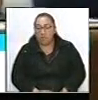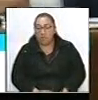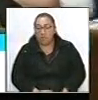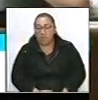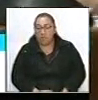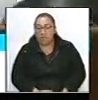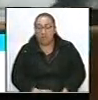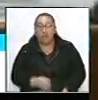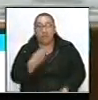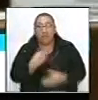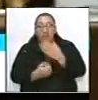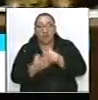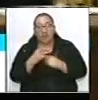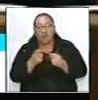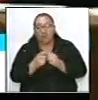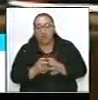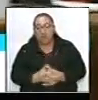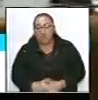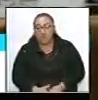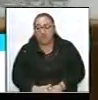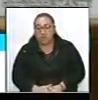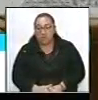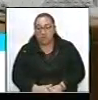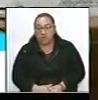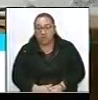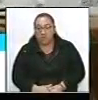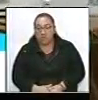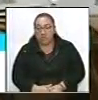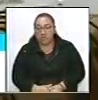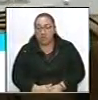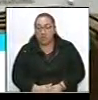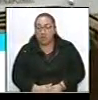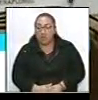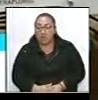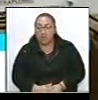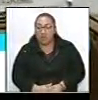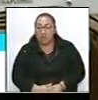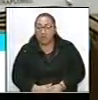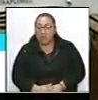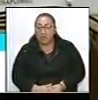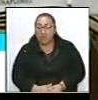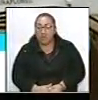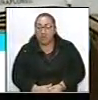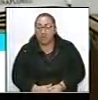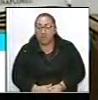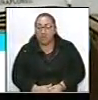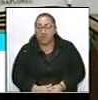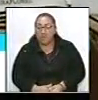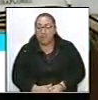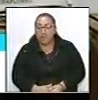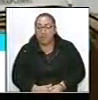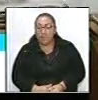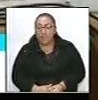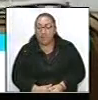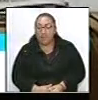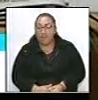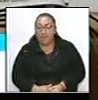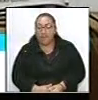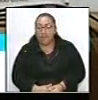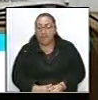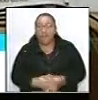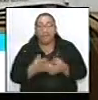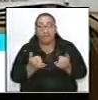Muy buenos días, señor congresistas, señores representantes de las municipalidades. Bueno,